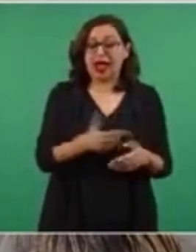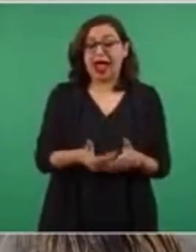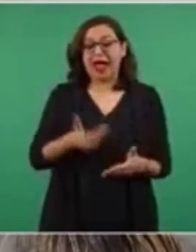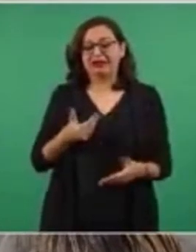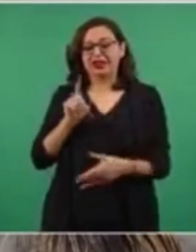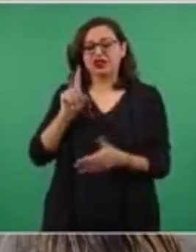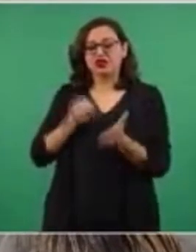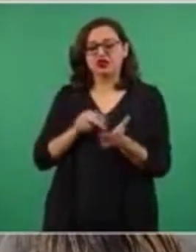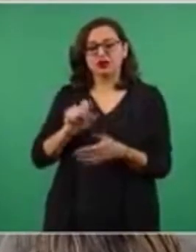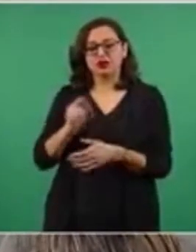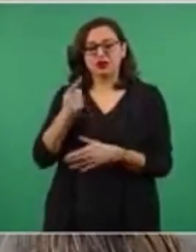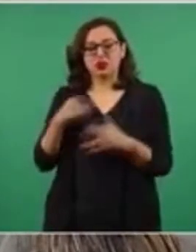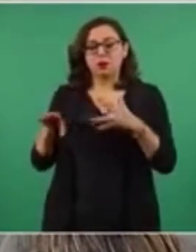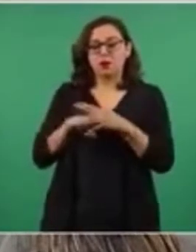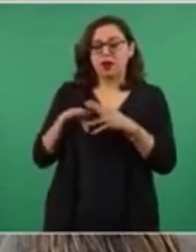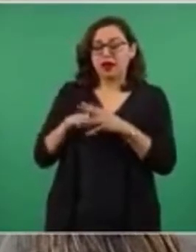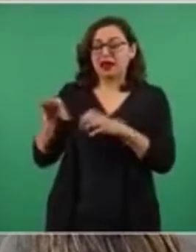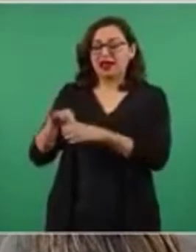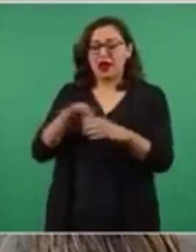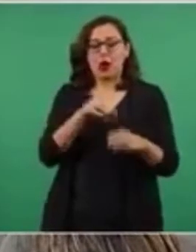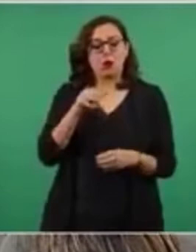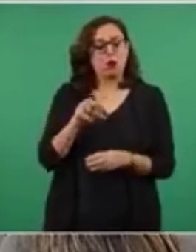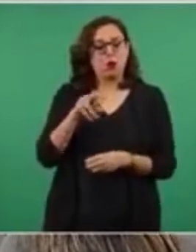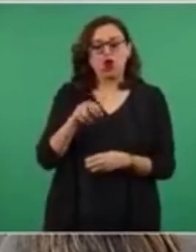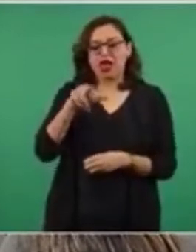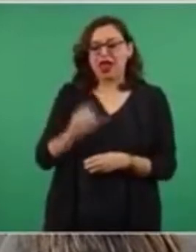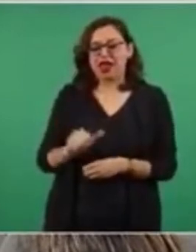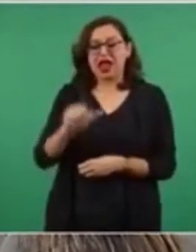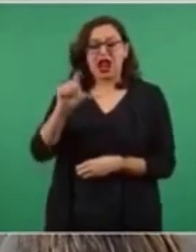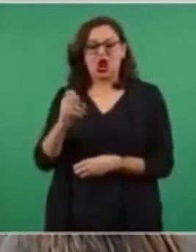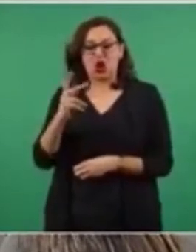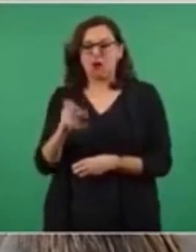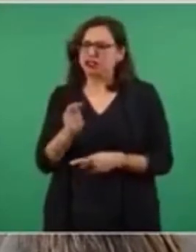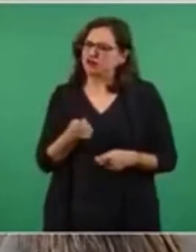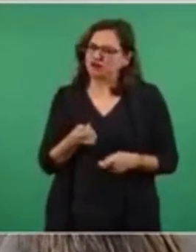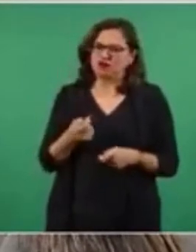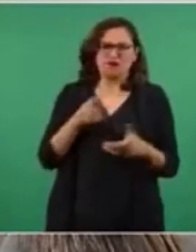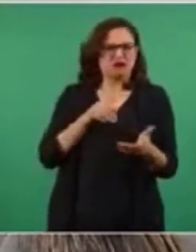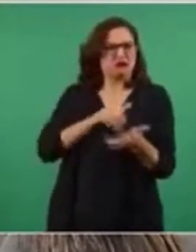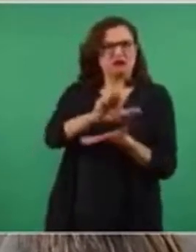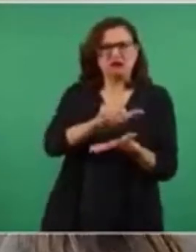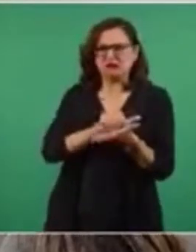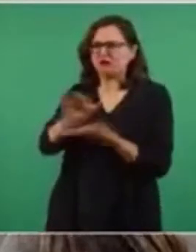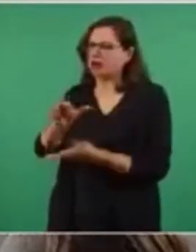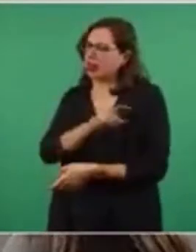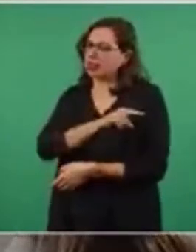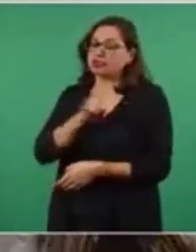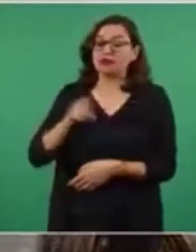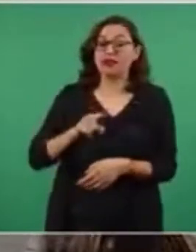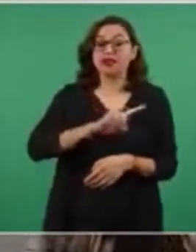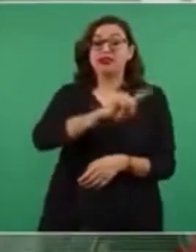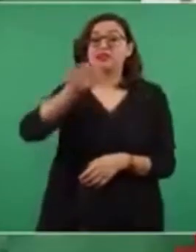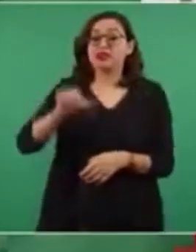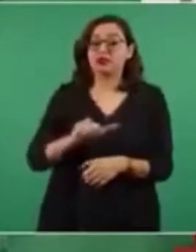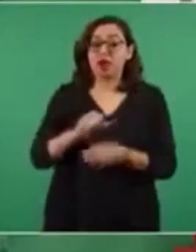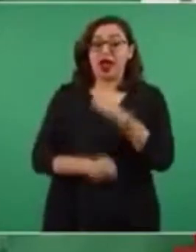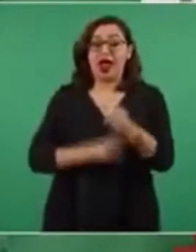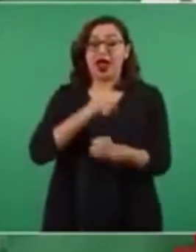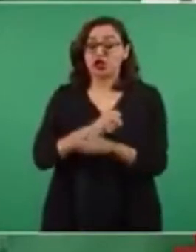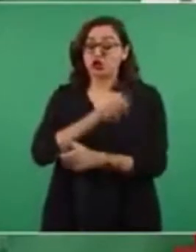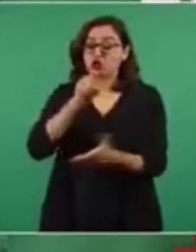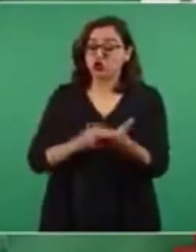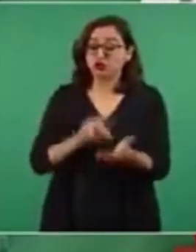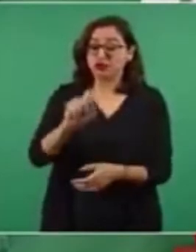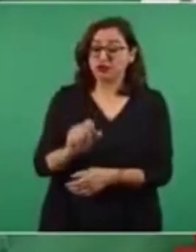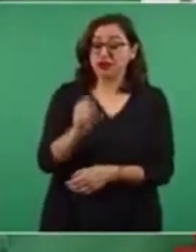Corte, tenemos unas elecciones intermedias en 21 en donde hay que derrotar a Morena y a López, y luego en el 22,